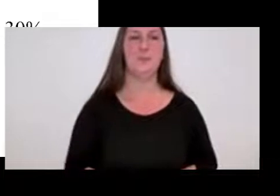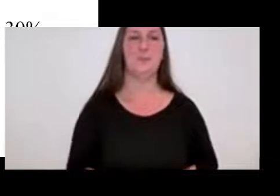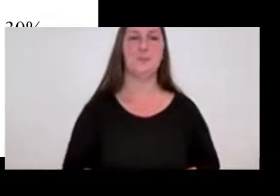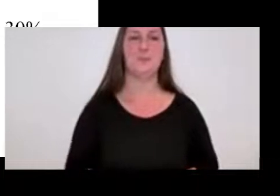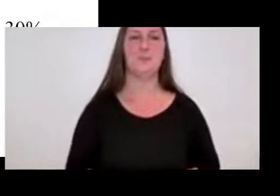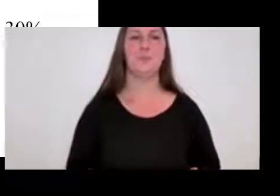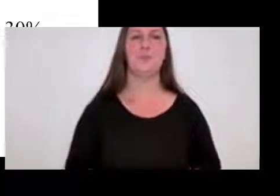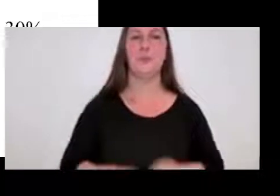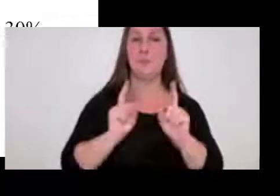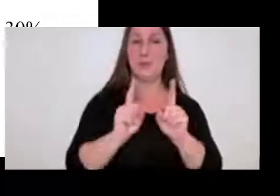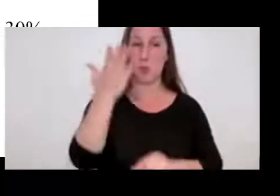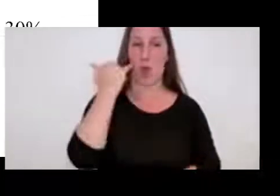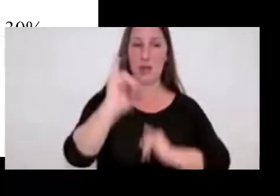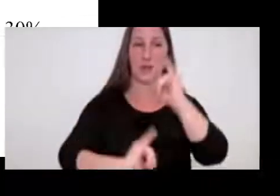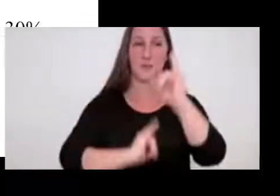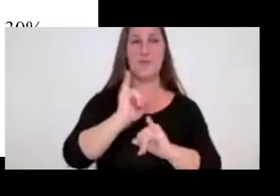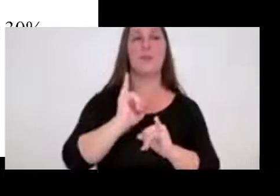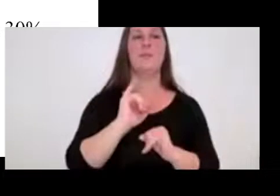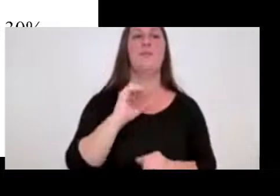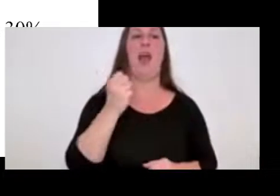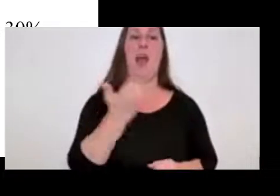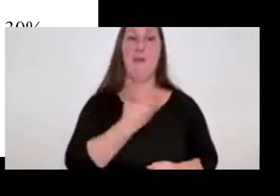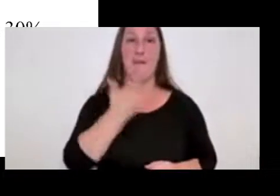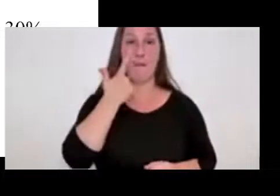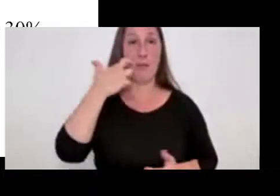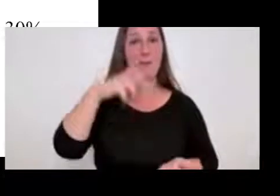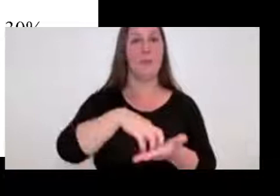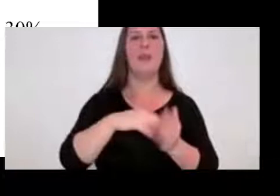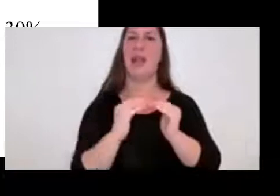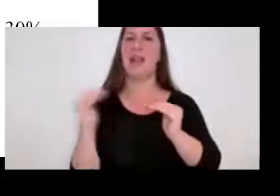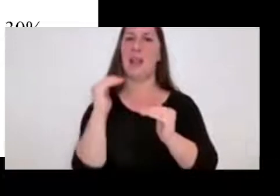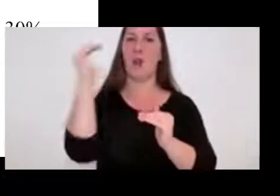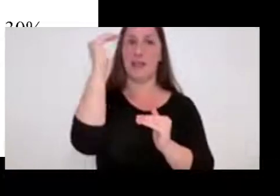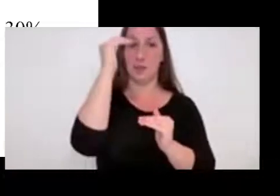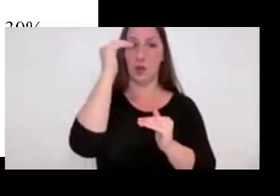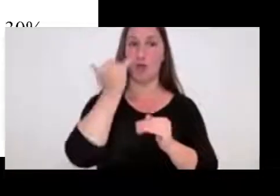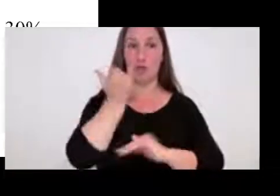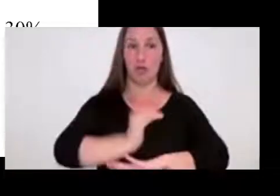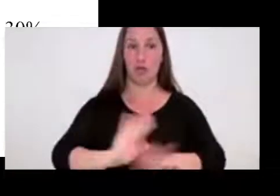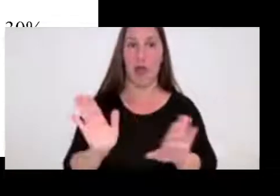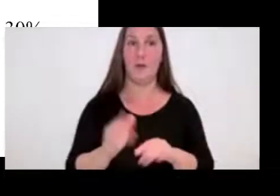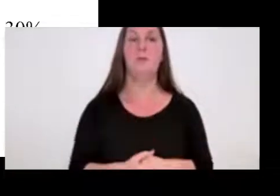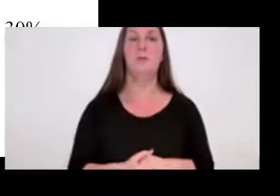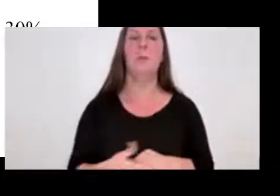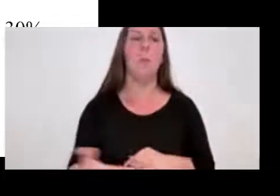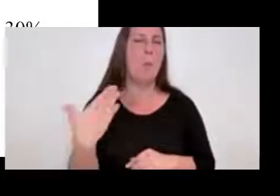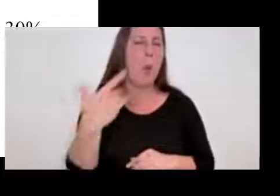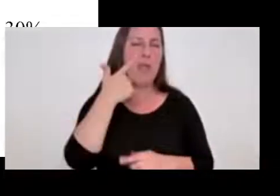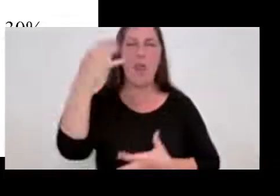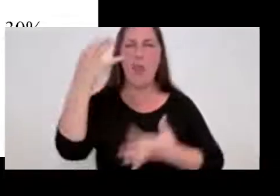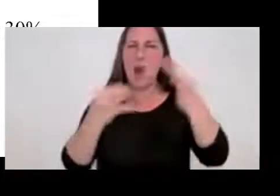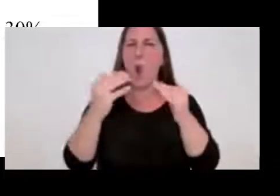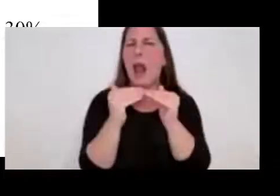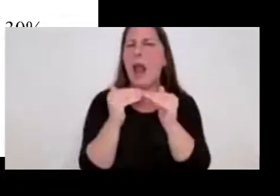Como les decía, la Administración recategorizó de oficio, se puede evaluar la categoría